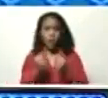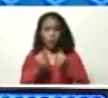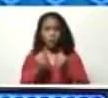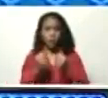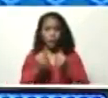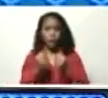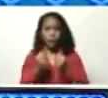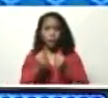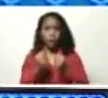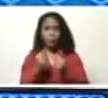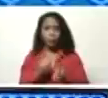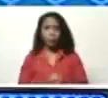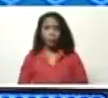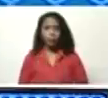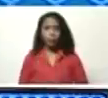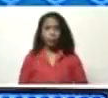firmes,